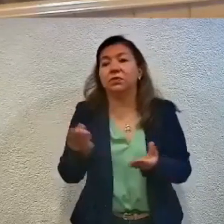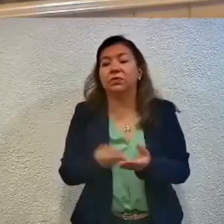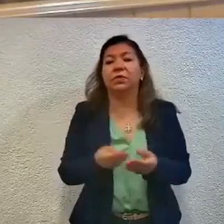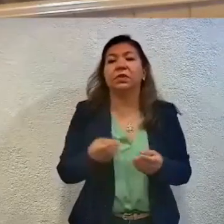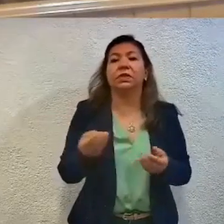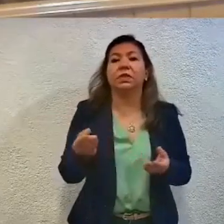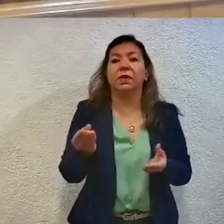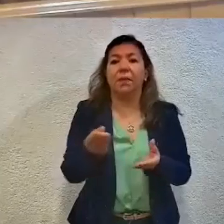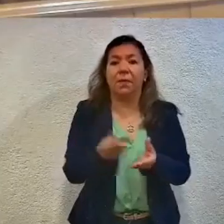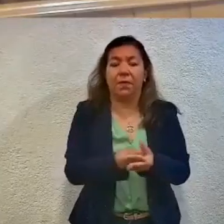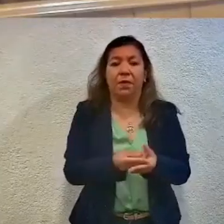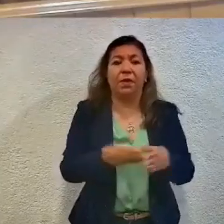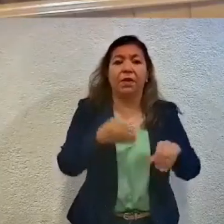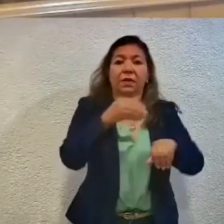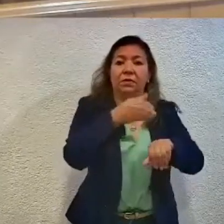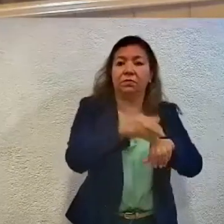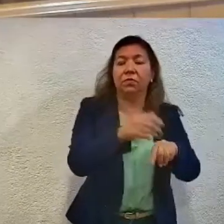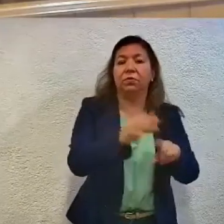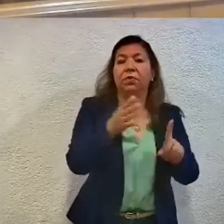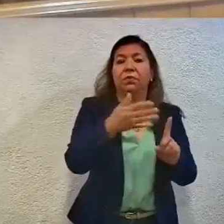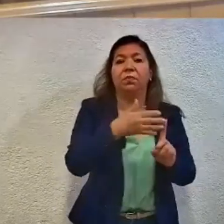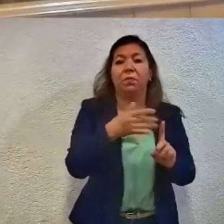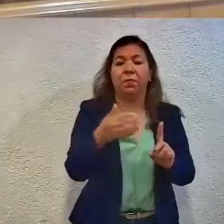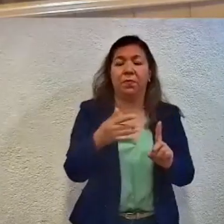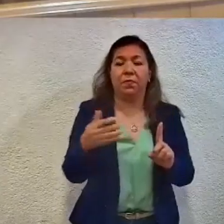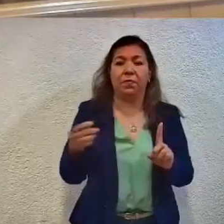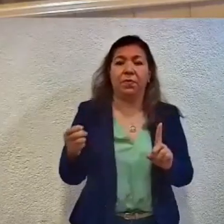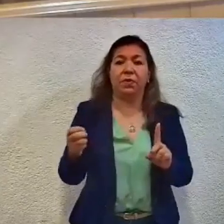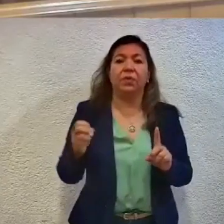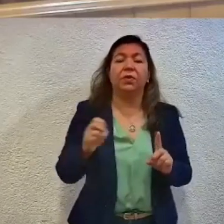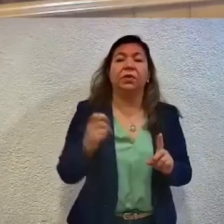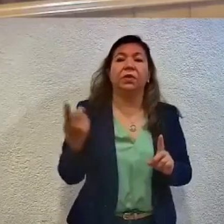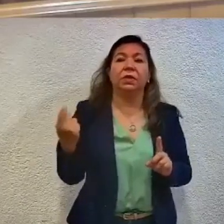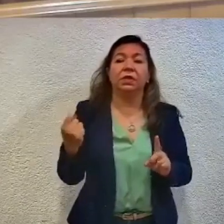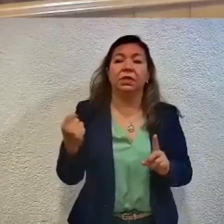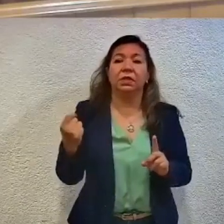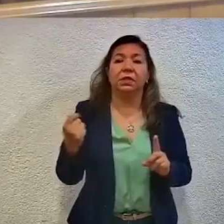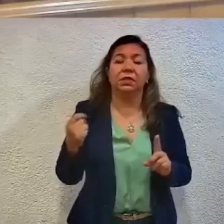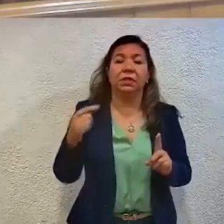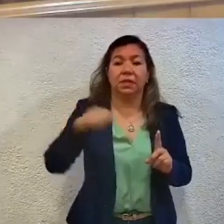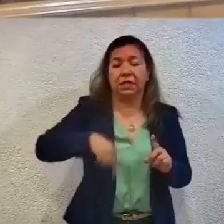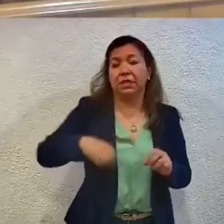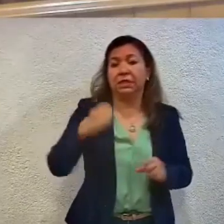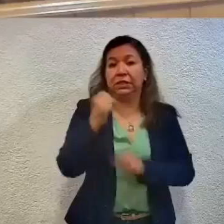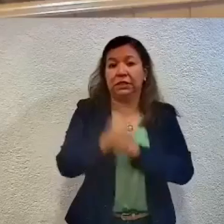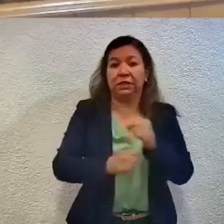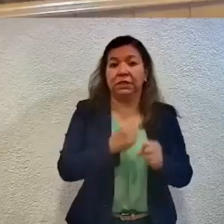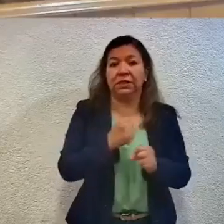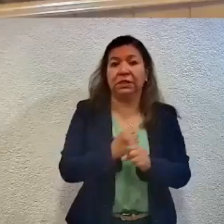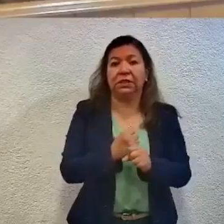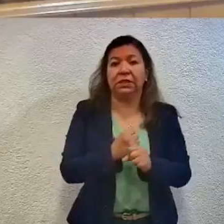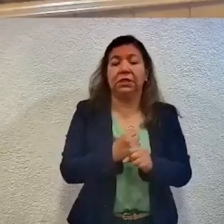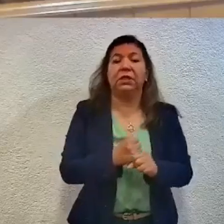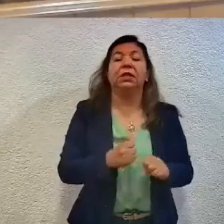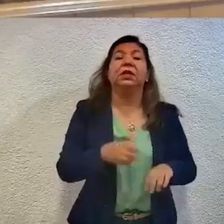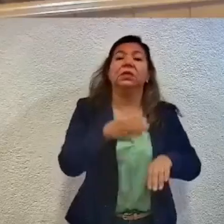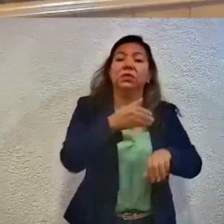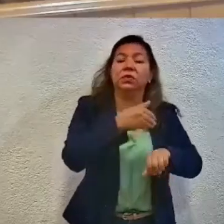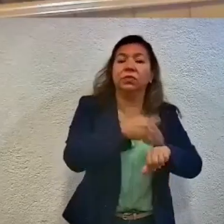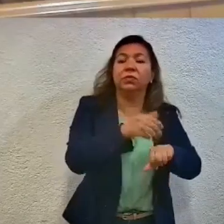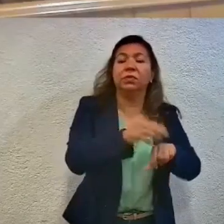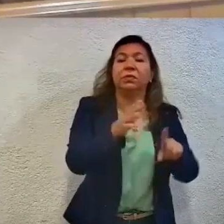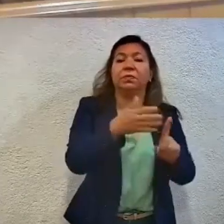y sus acumulados TEE/GEC, 169, 2024,